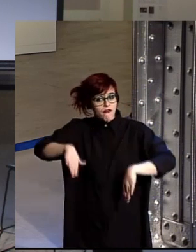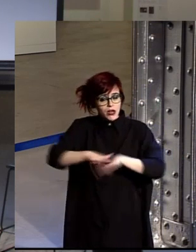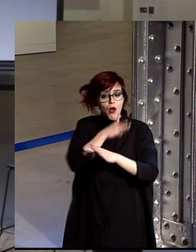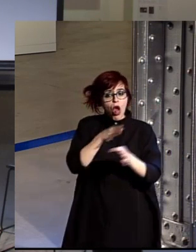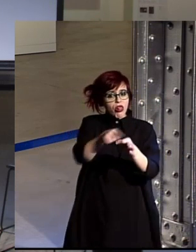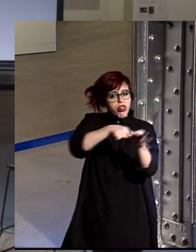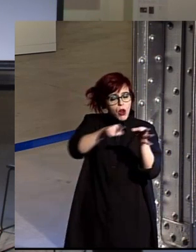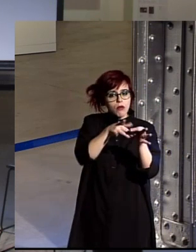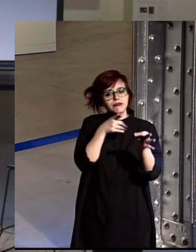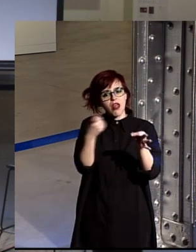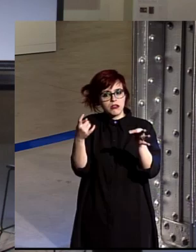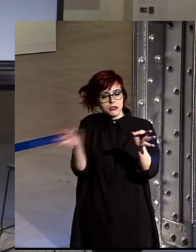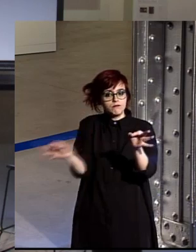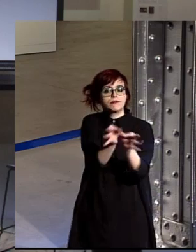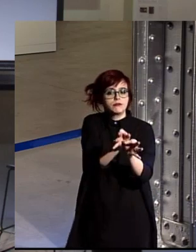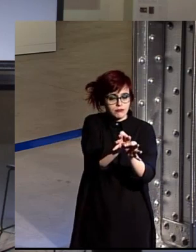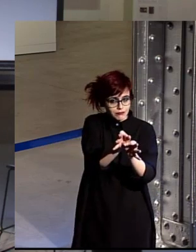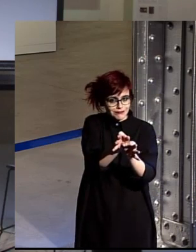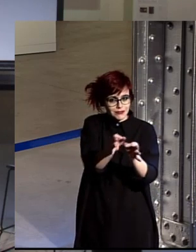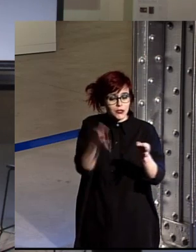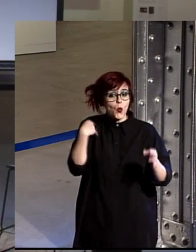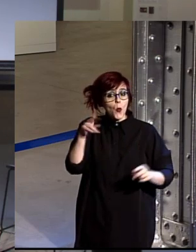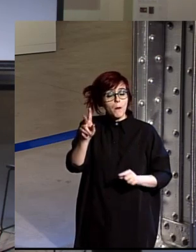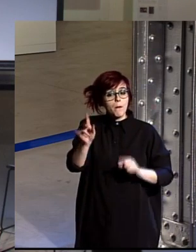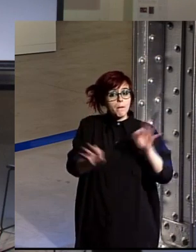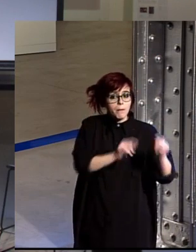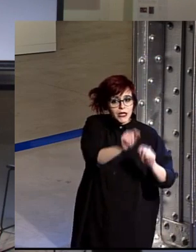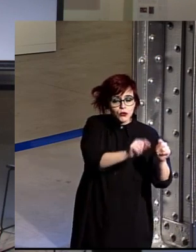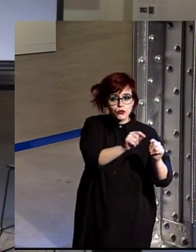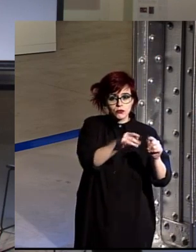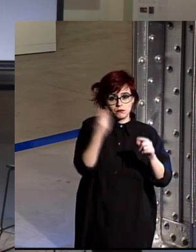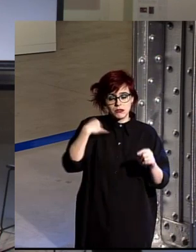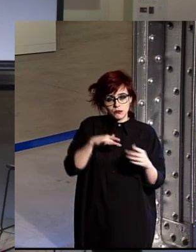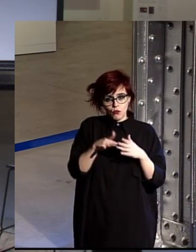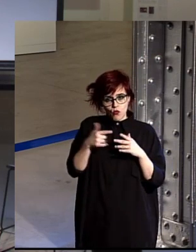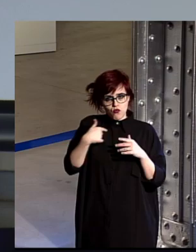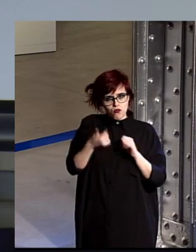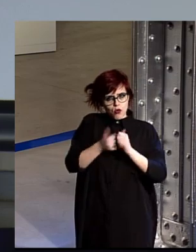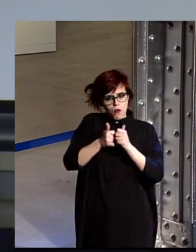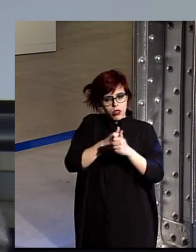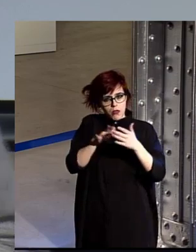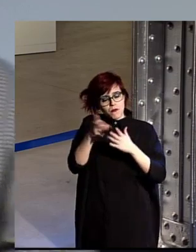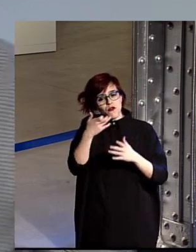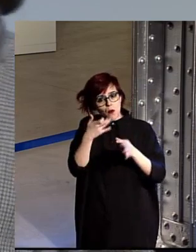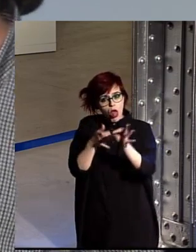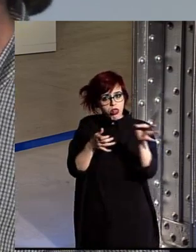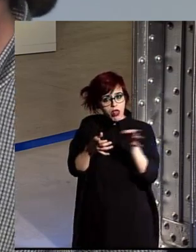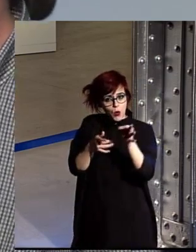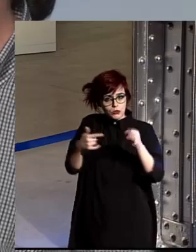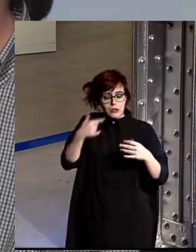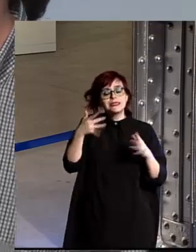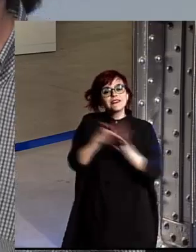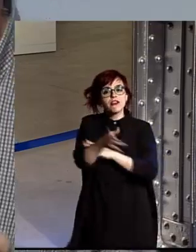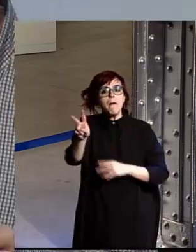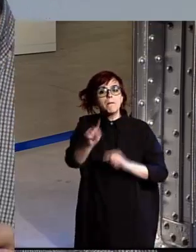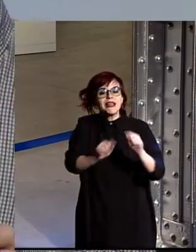celulares obligados. ¿Qué quiere esto decir? Que los virus pueden hacer copias de sí mismos cuando están infectando una célula, porque no tienen metabolismo,